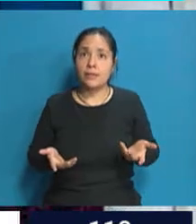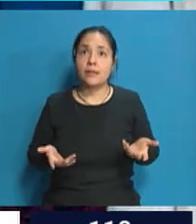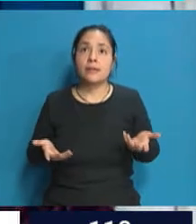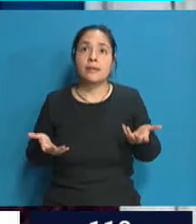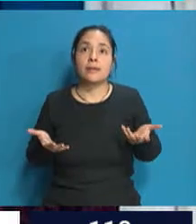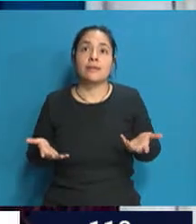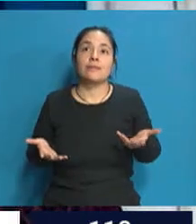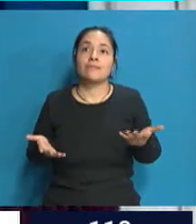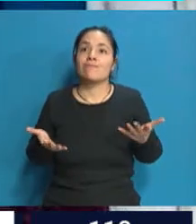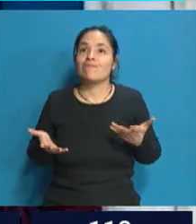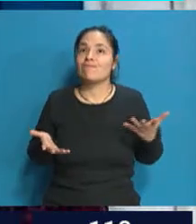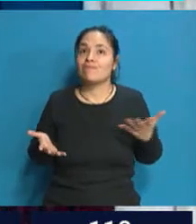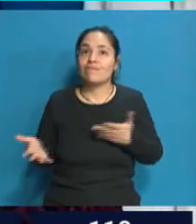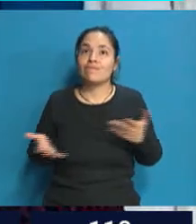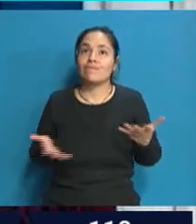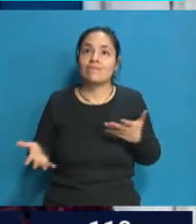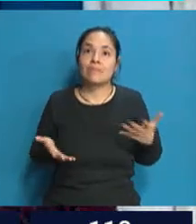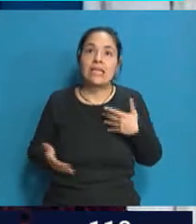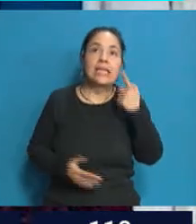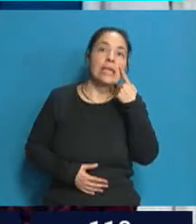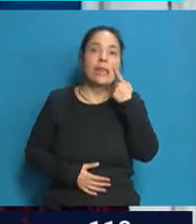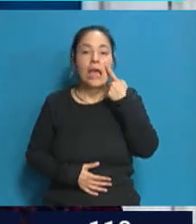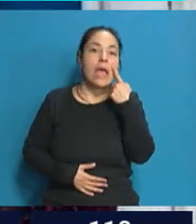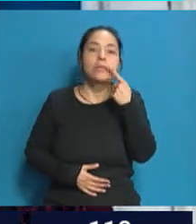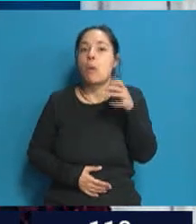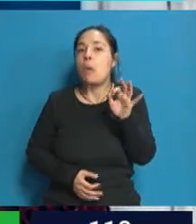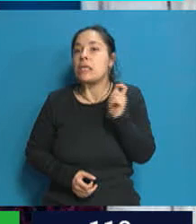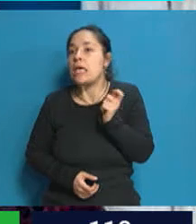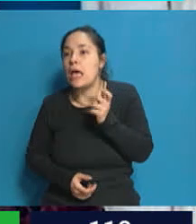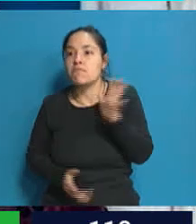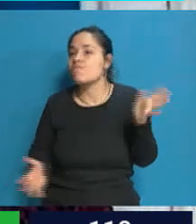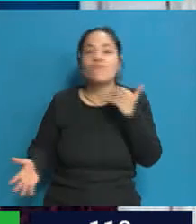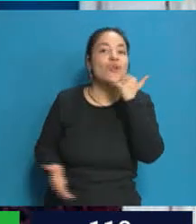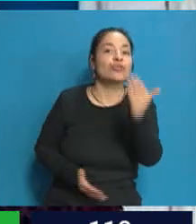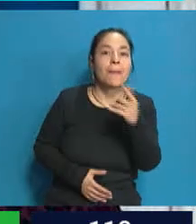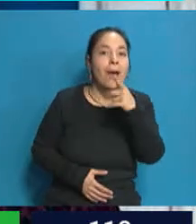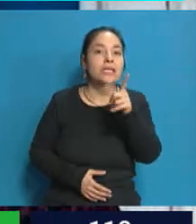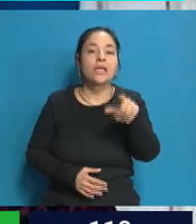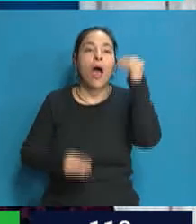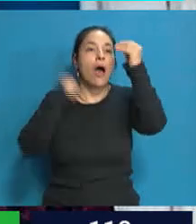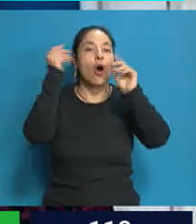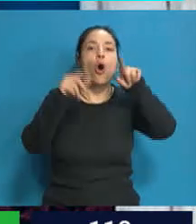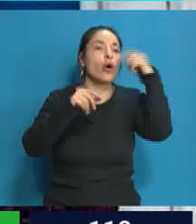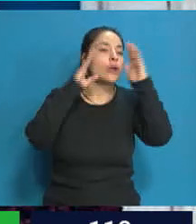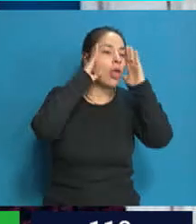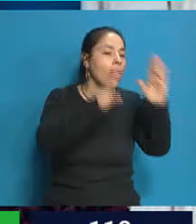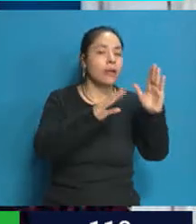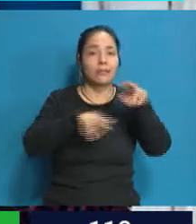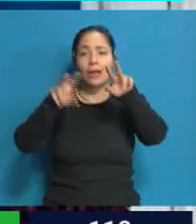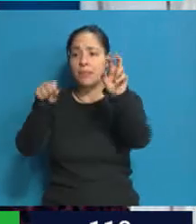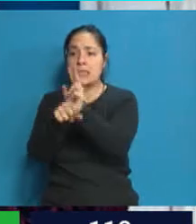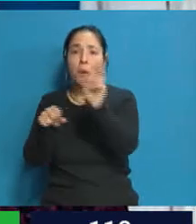no sé si decirte intendencia o quien sea, se preocupan en otras cosas y no en la